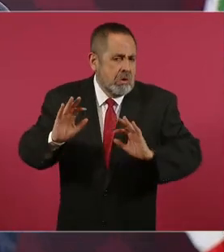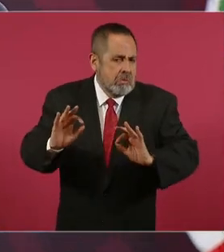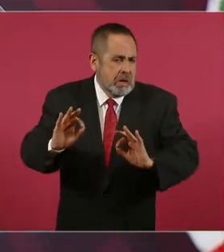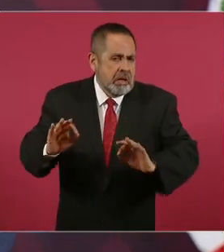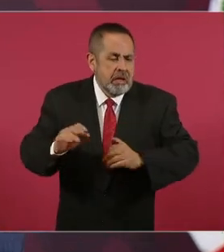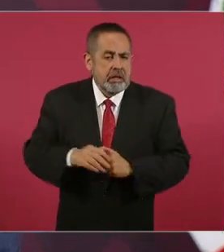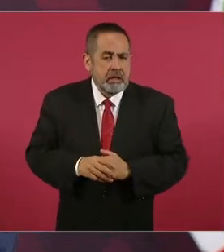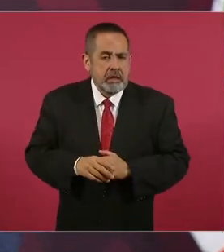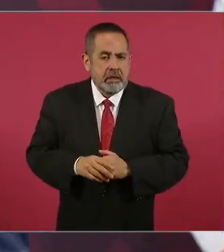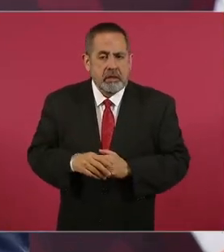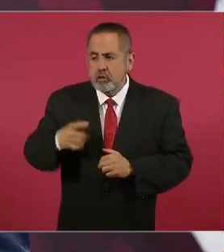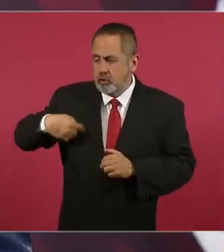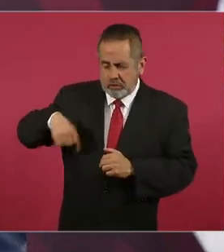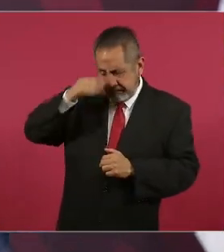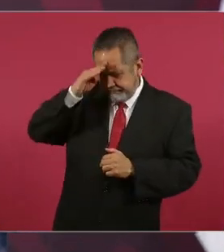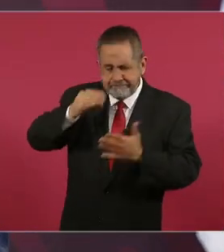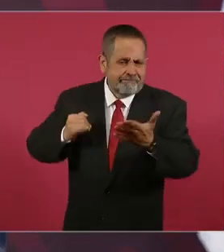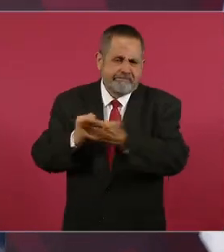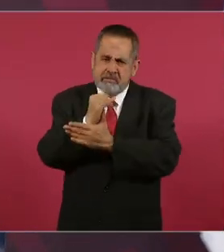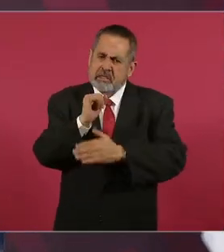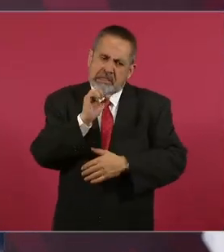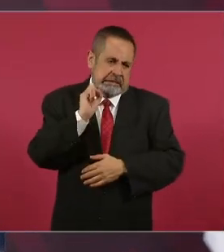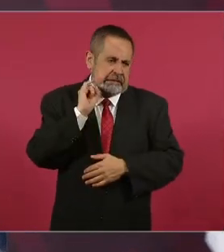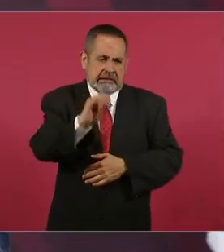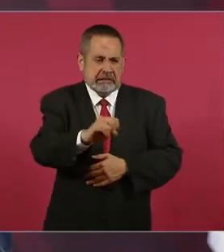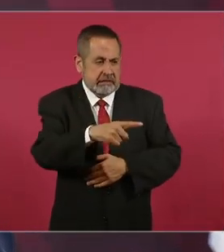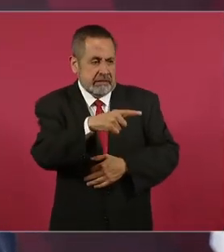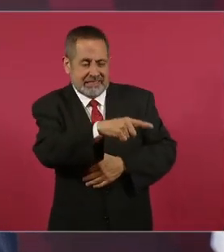porque teníamos que tomar esa decisión.